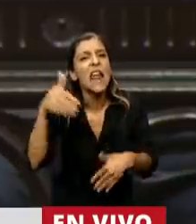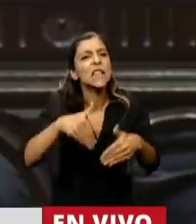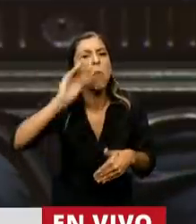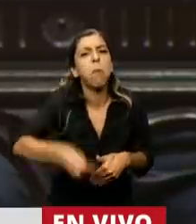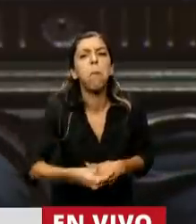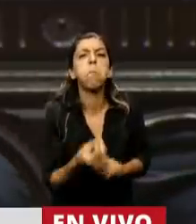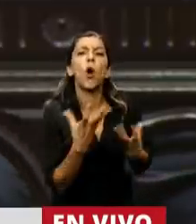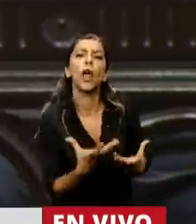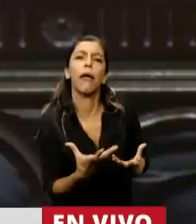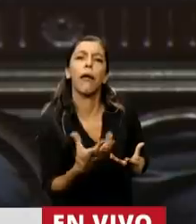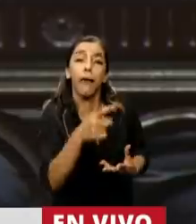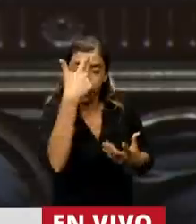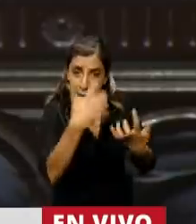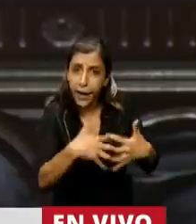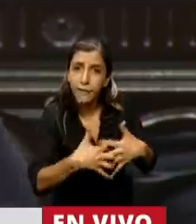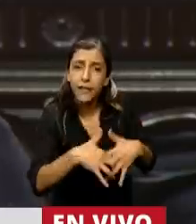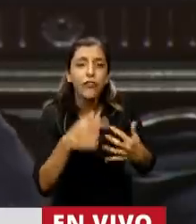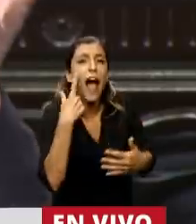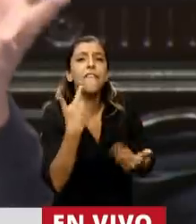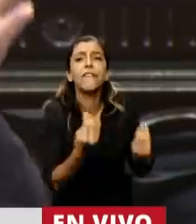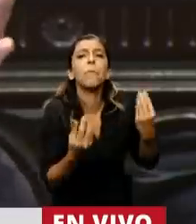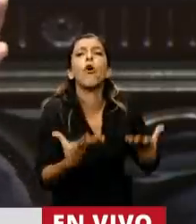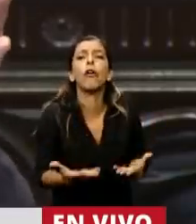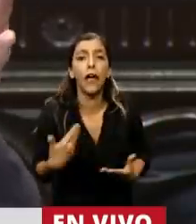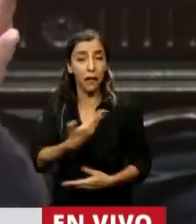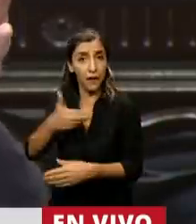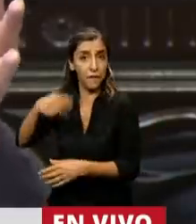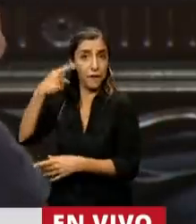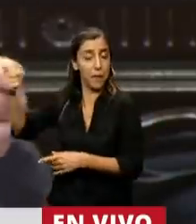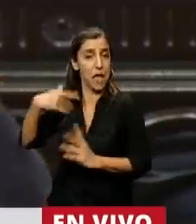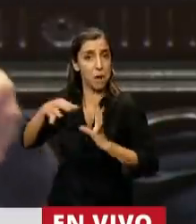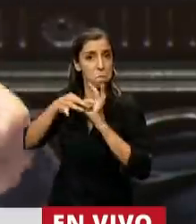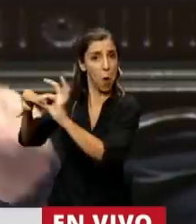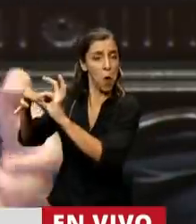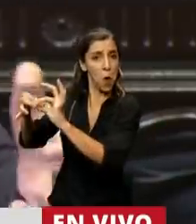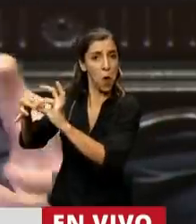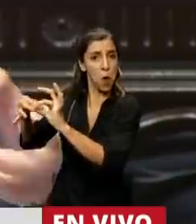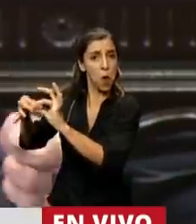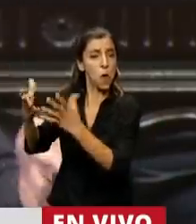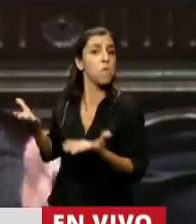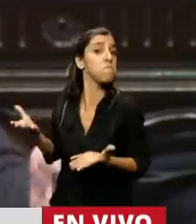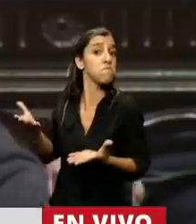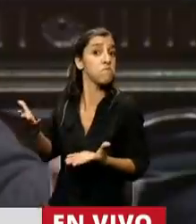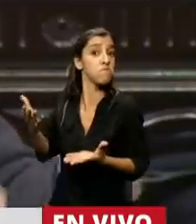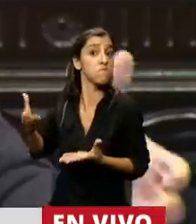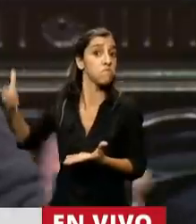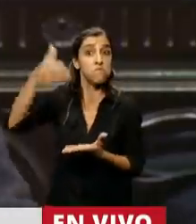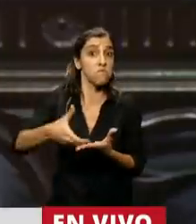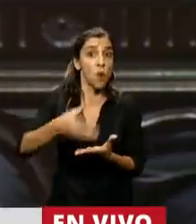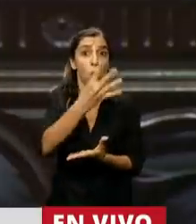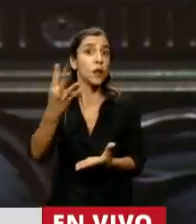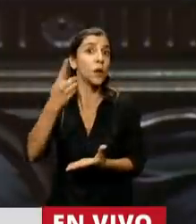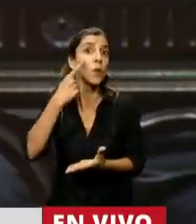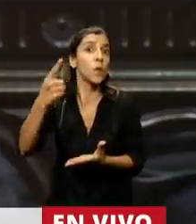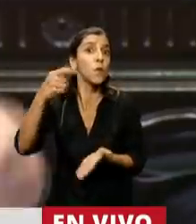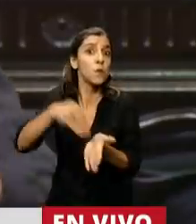perdieron porque perdieron si te quieres diputado monetario que le dado a 44 mil millones